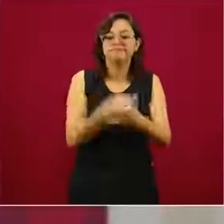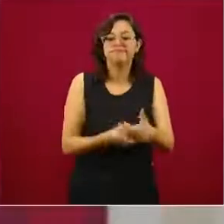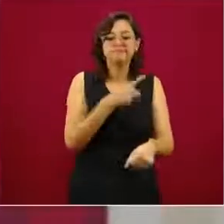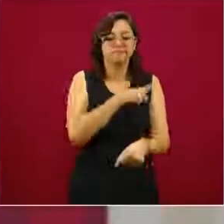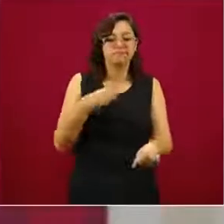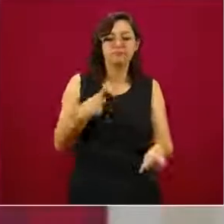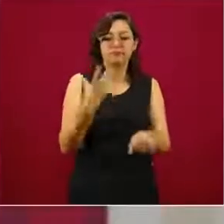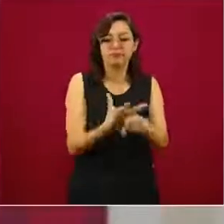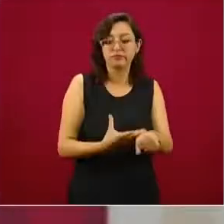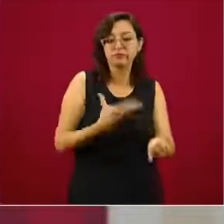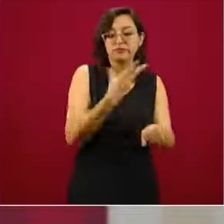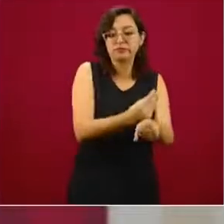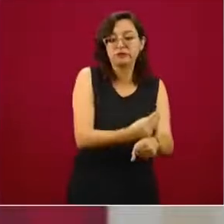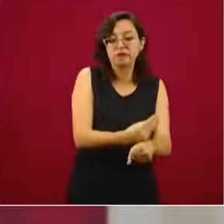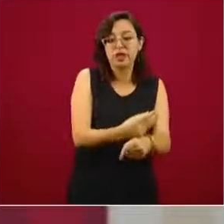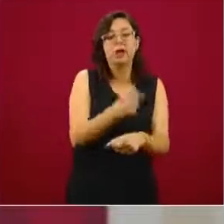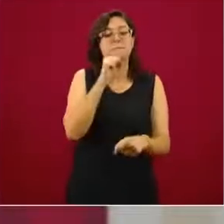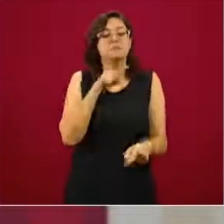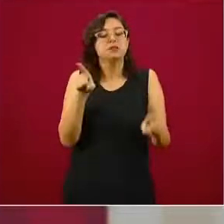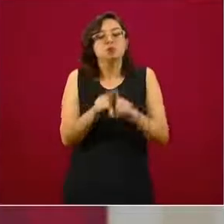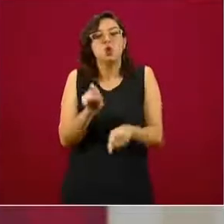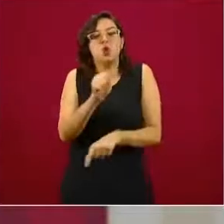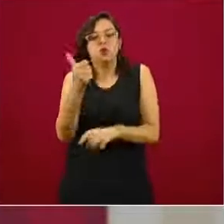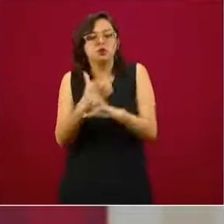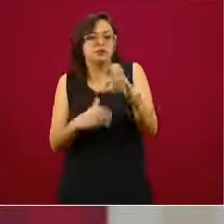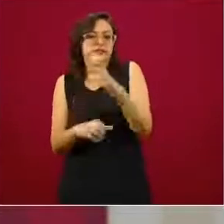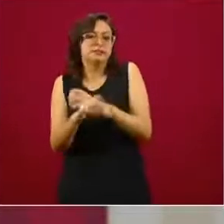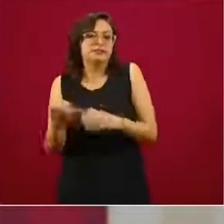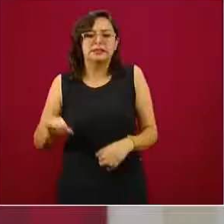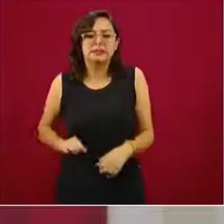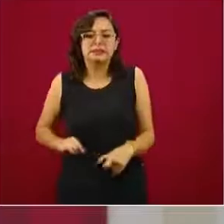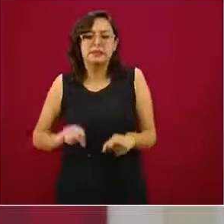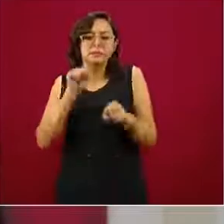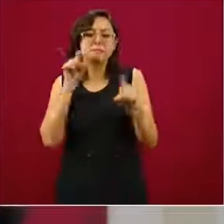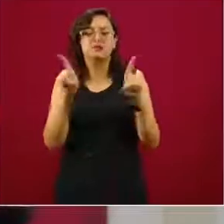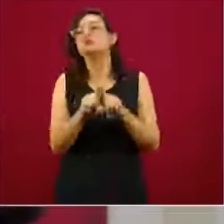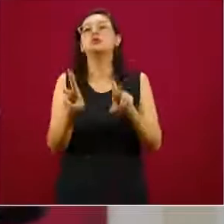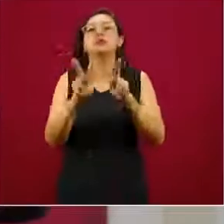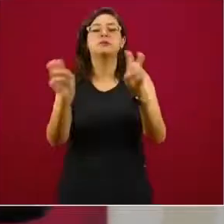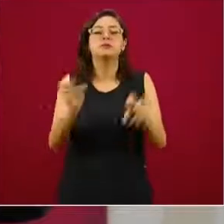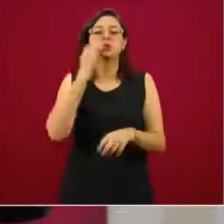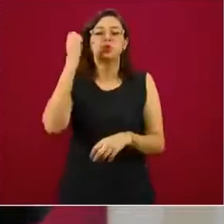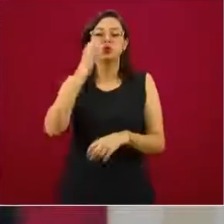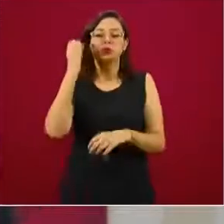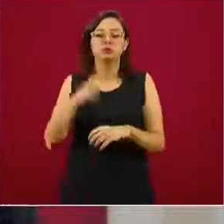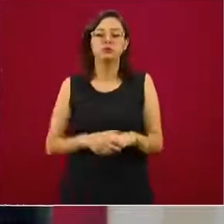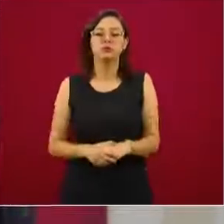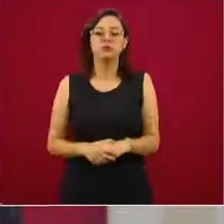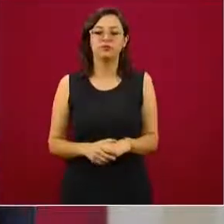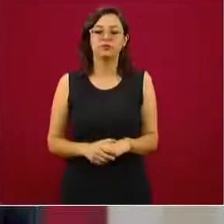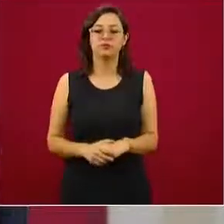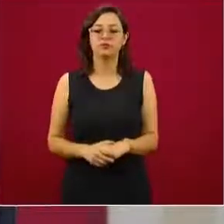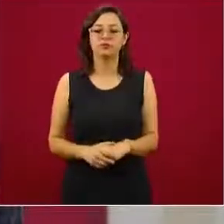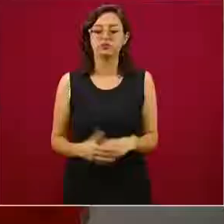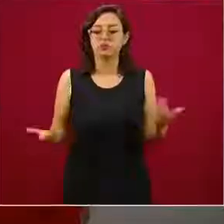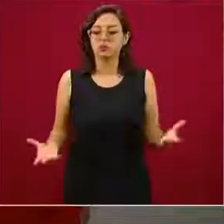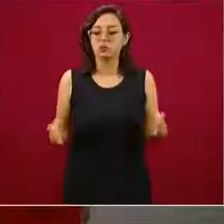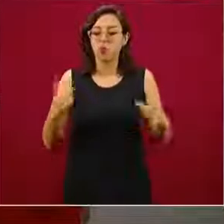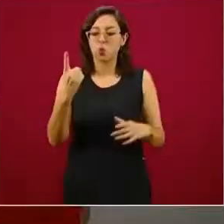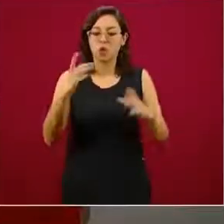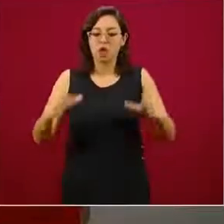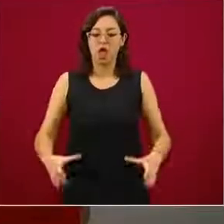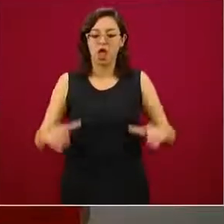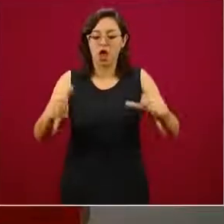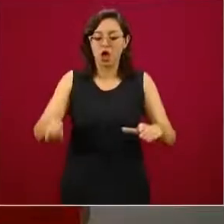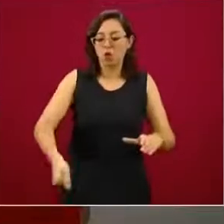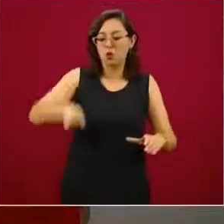Luego ha dicho otras cosas muy interesantes para el sector educativo. Dice, por ejemplo, si en una cubeta en donde tienes agua y jabón y